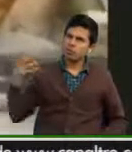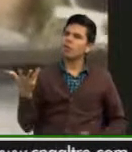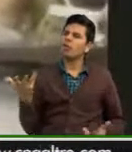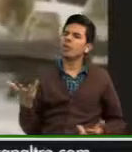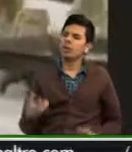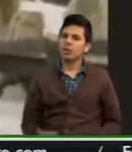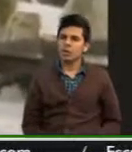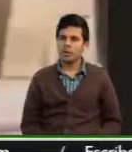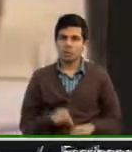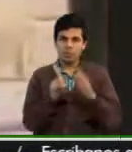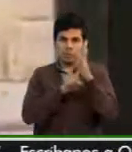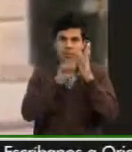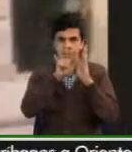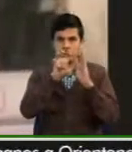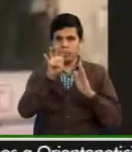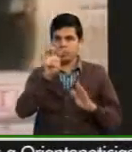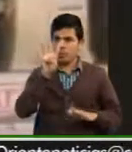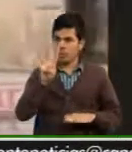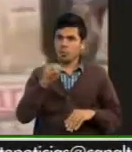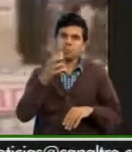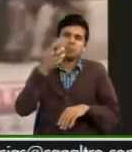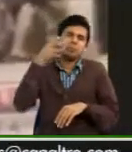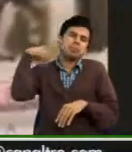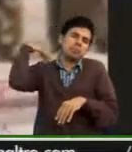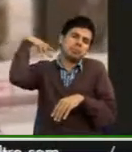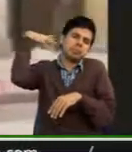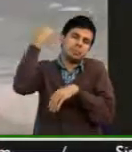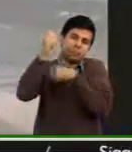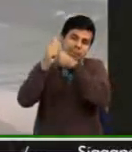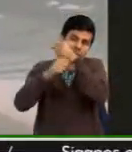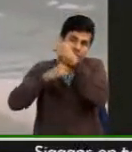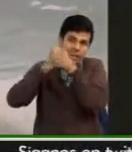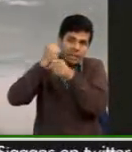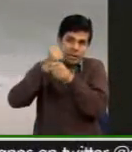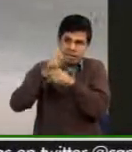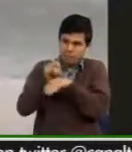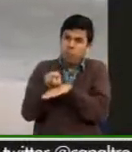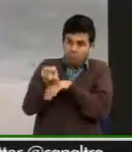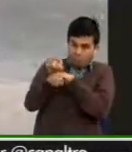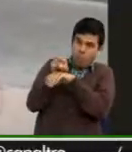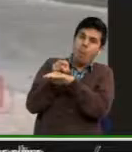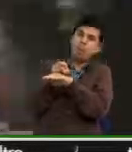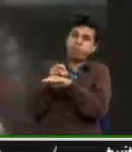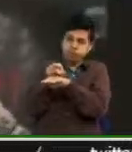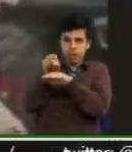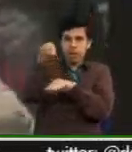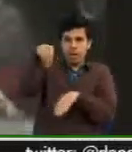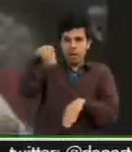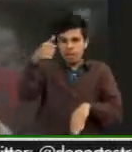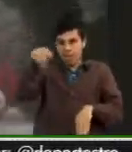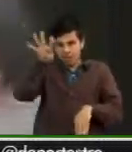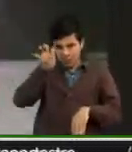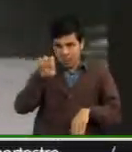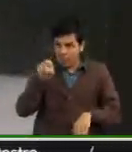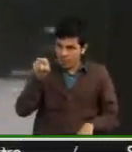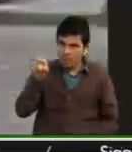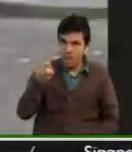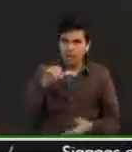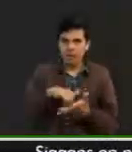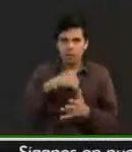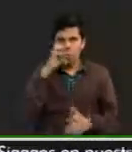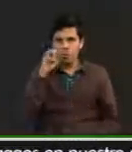En 1994, casi 10 años después de la toma del Palacio de Justicia por parte del M-19, el